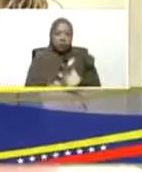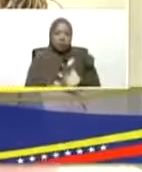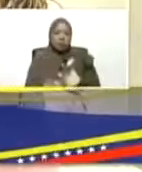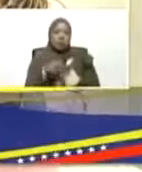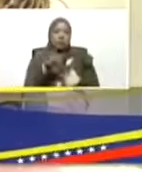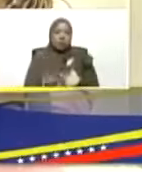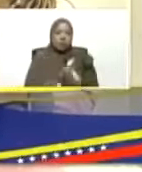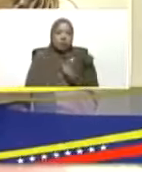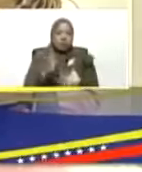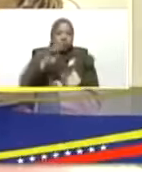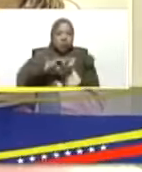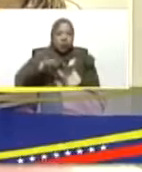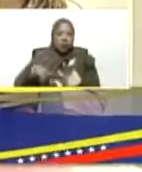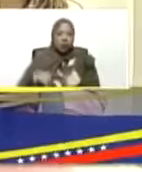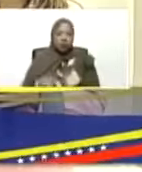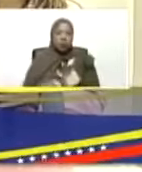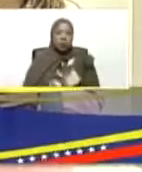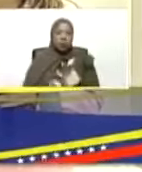creciendo,